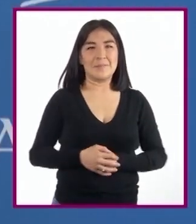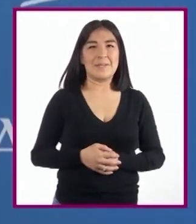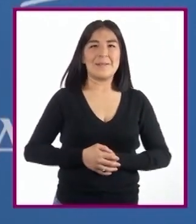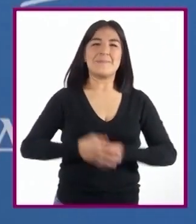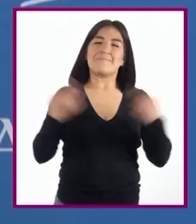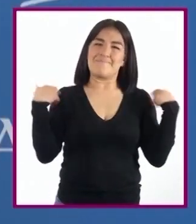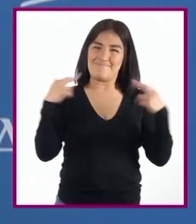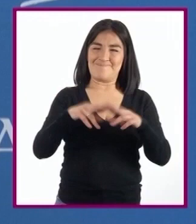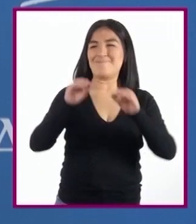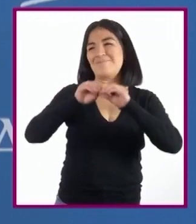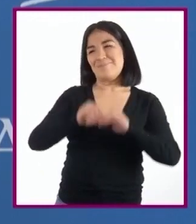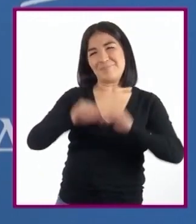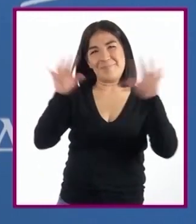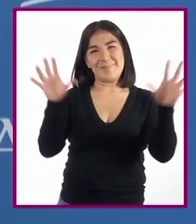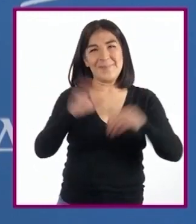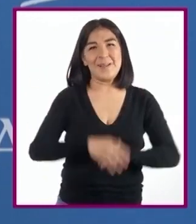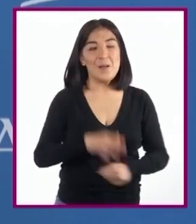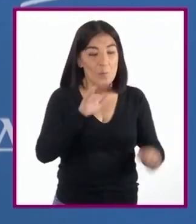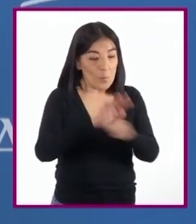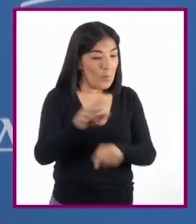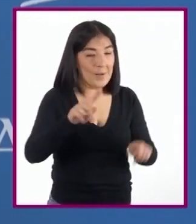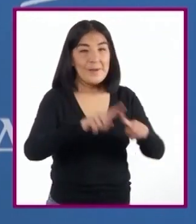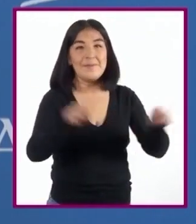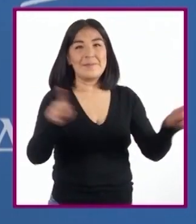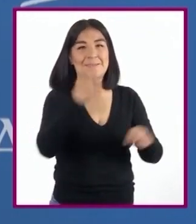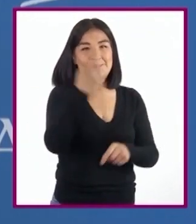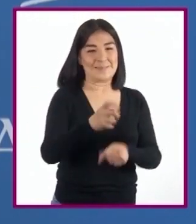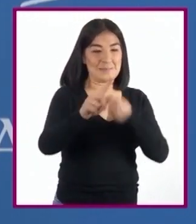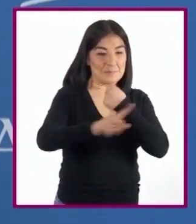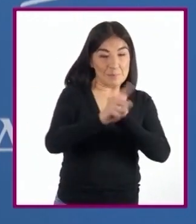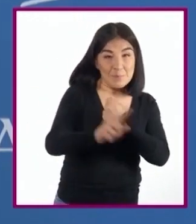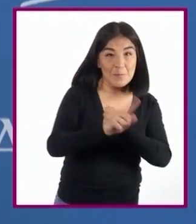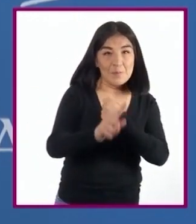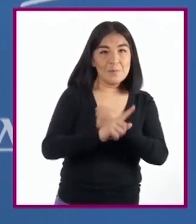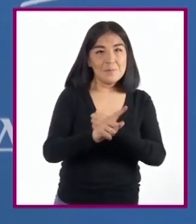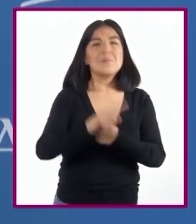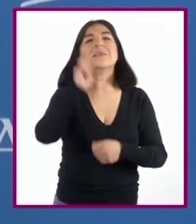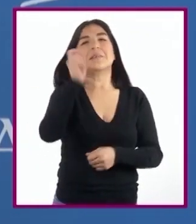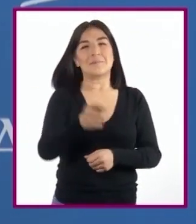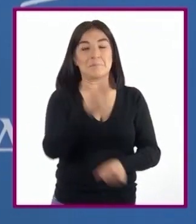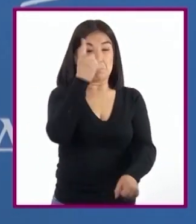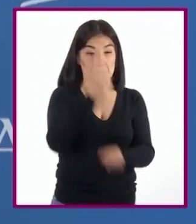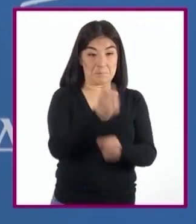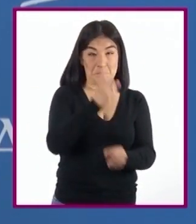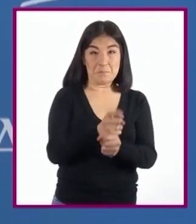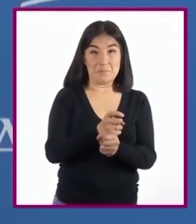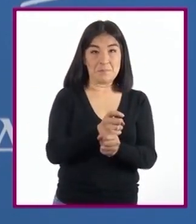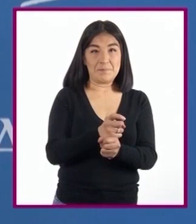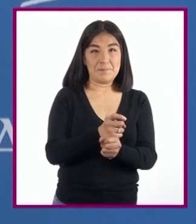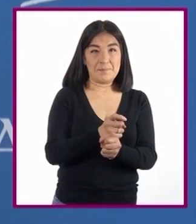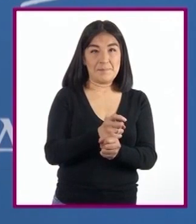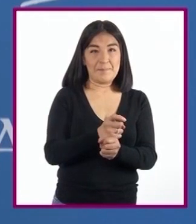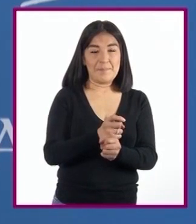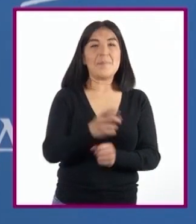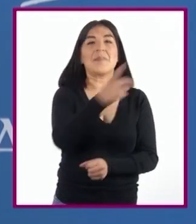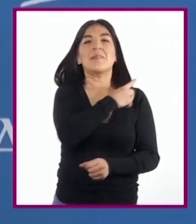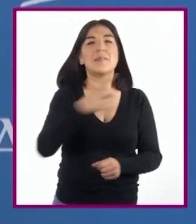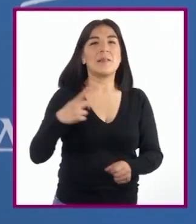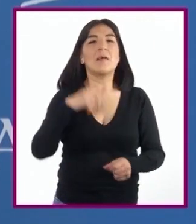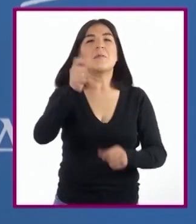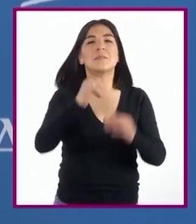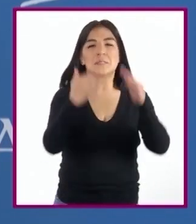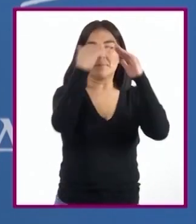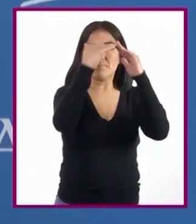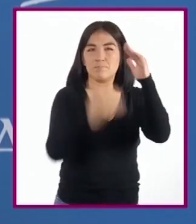Claro, maestra Isabel. La diferencia entre los dos problemas es que en el primero debe considerarse la